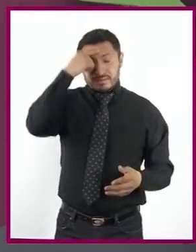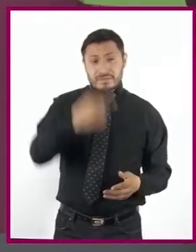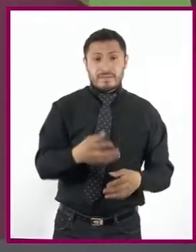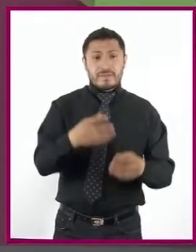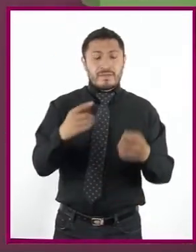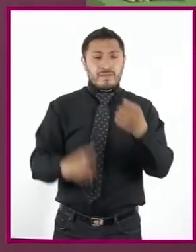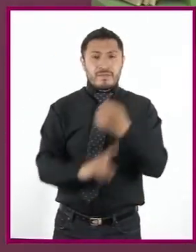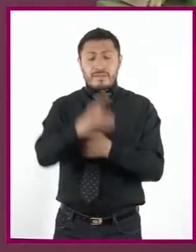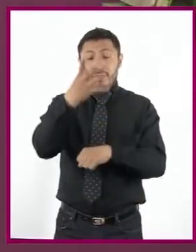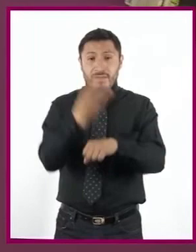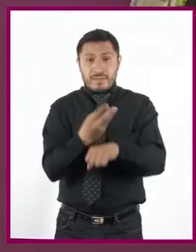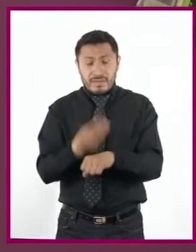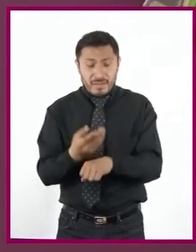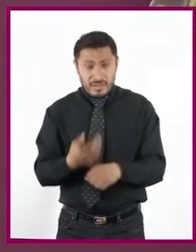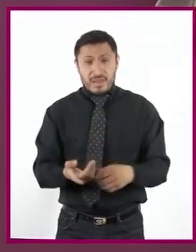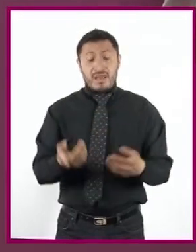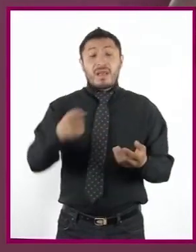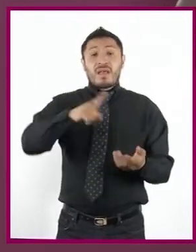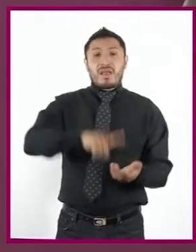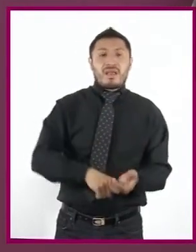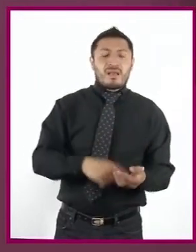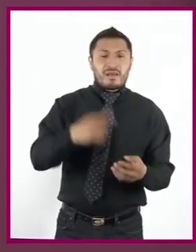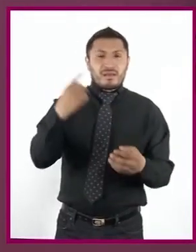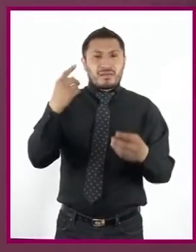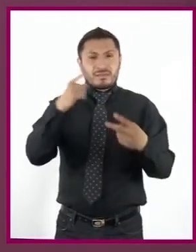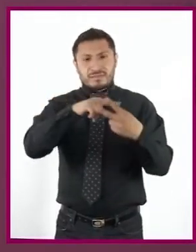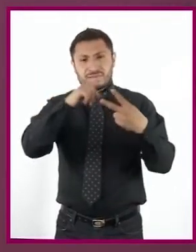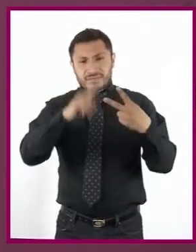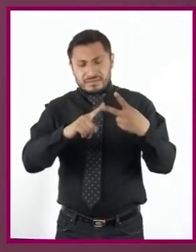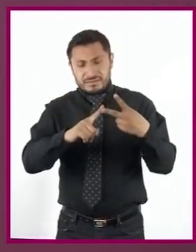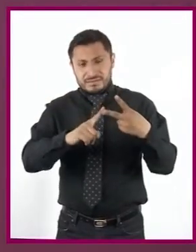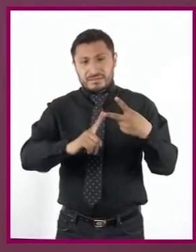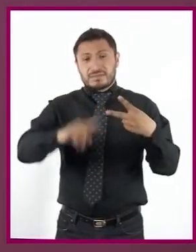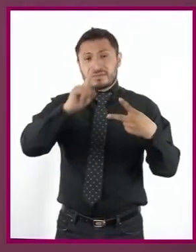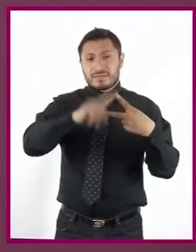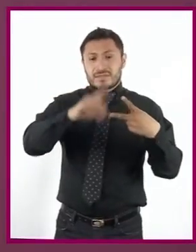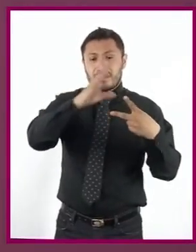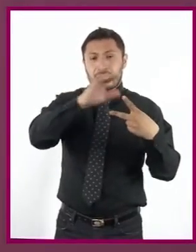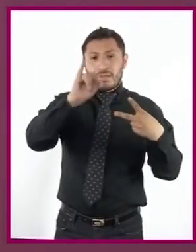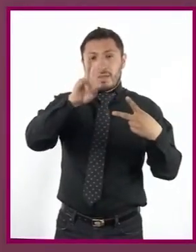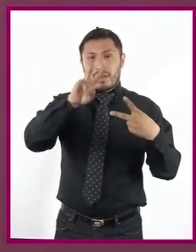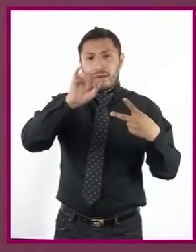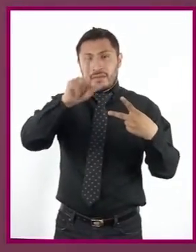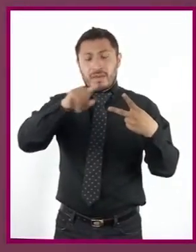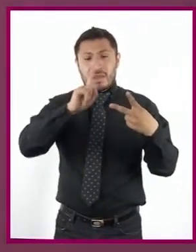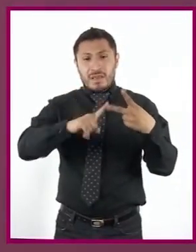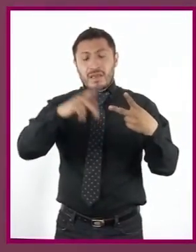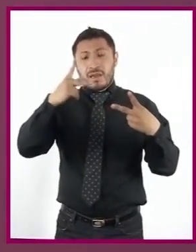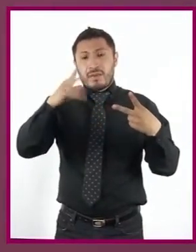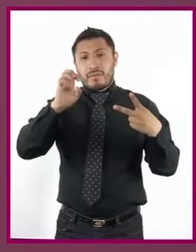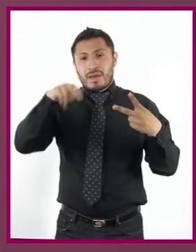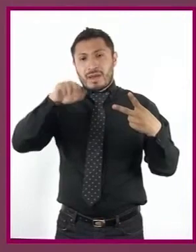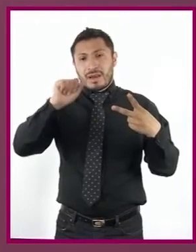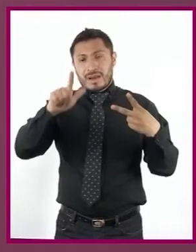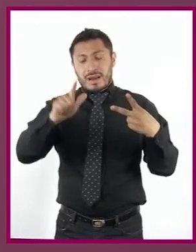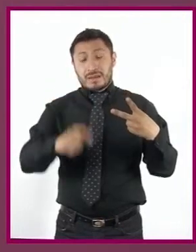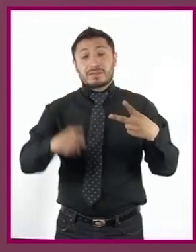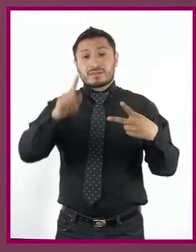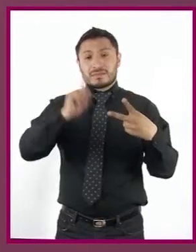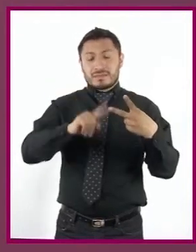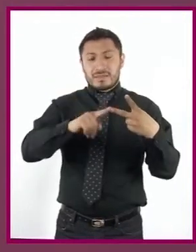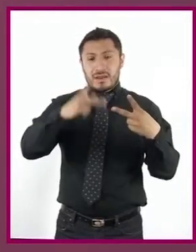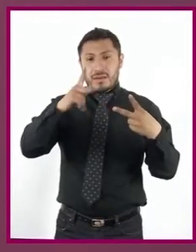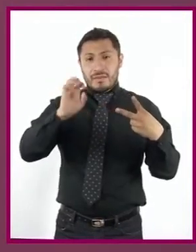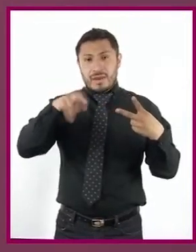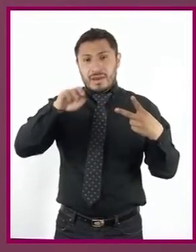resolver conflictos derivados de dos clases de delitos, el civil y el penal. Los delitos